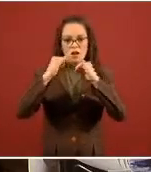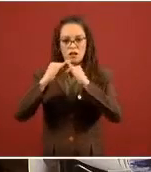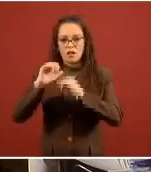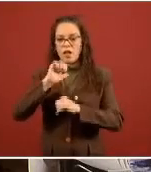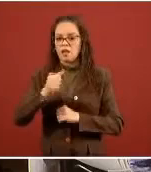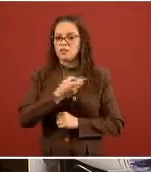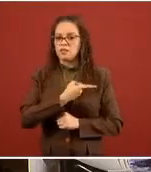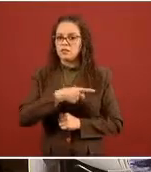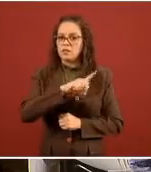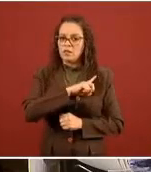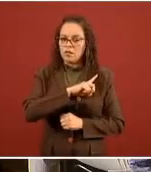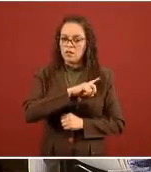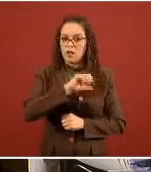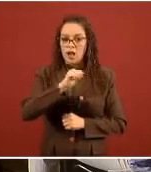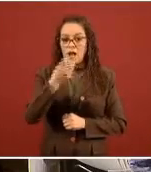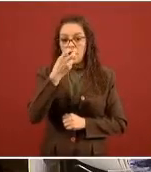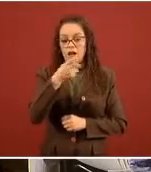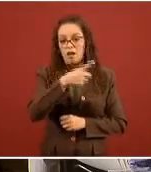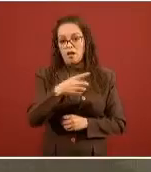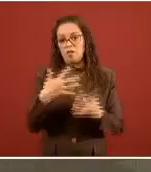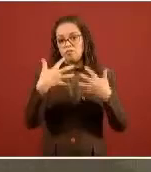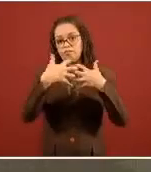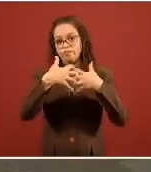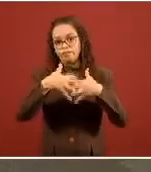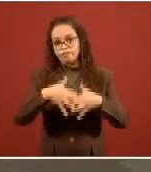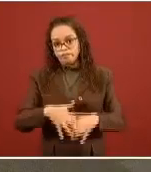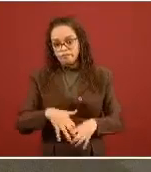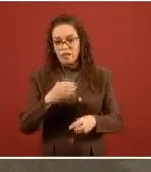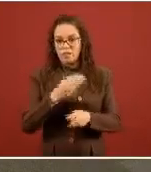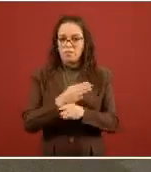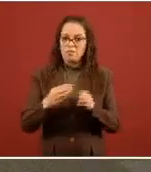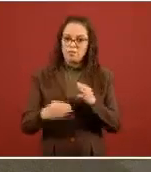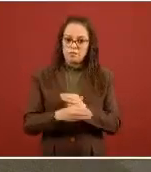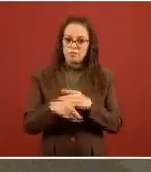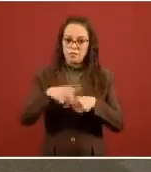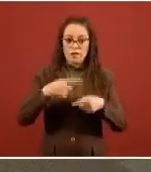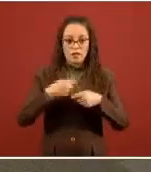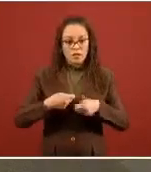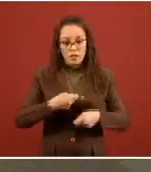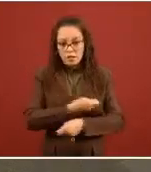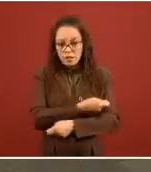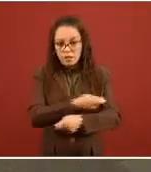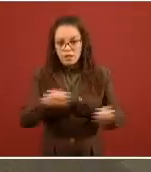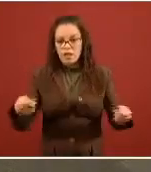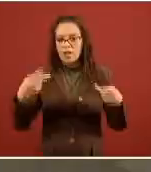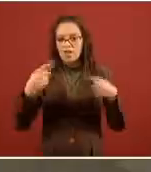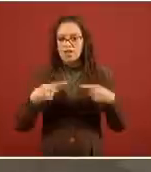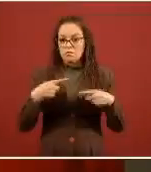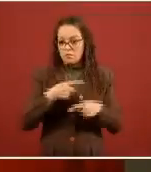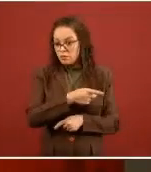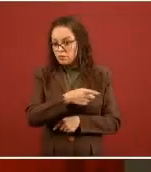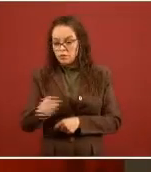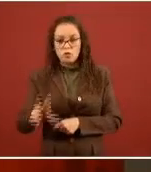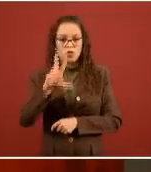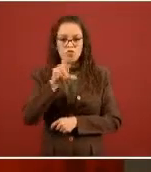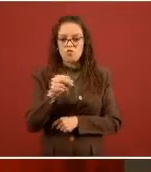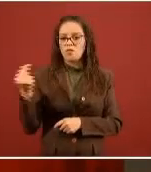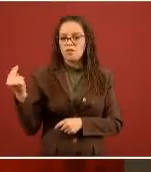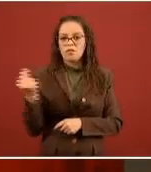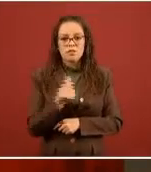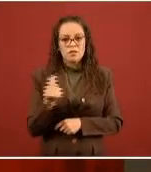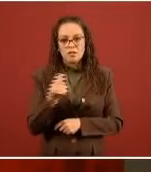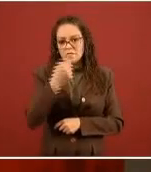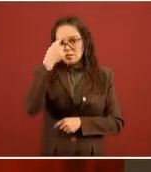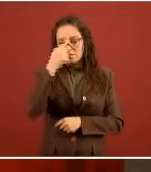uso inapropiado de estos equipos que se empezaron a distribuir a personal que no tiene una necesidad